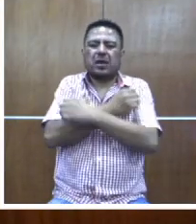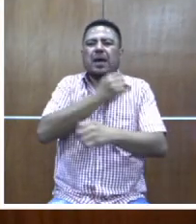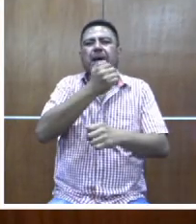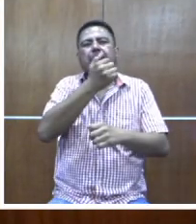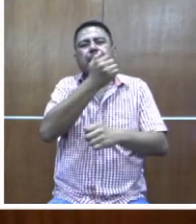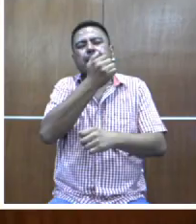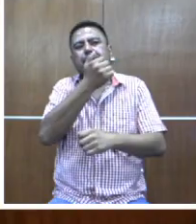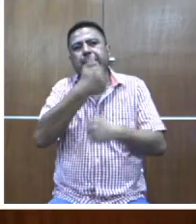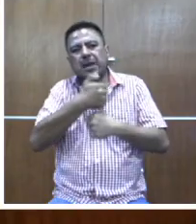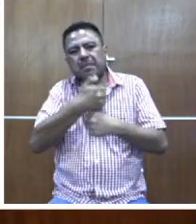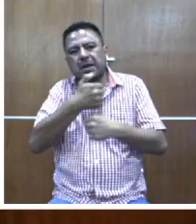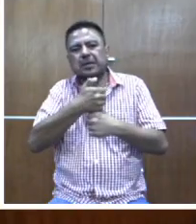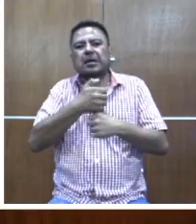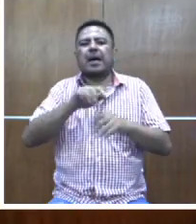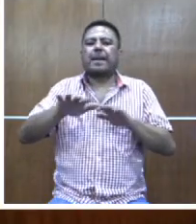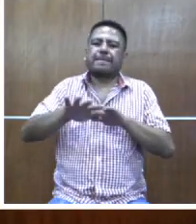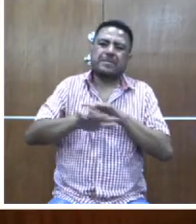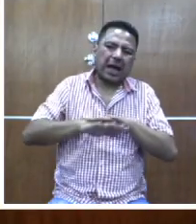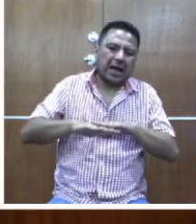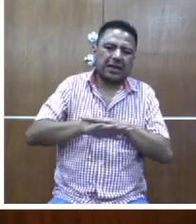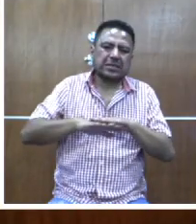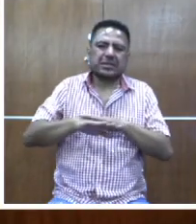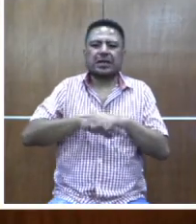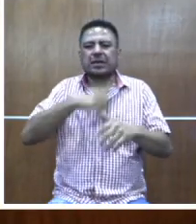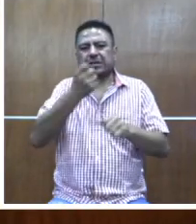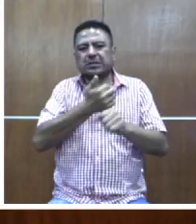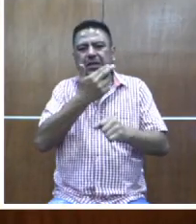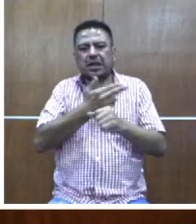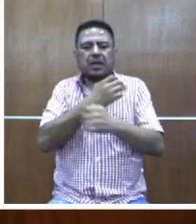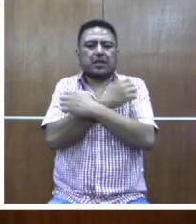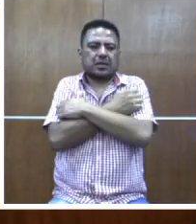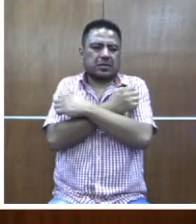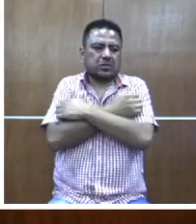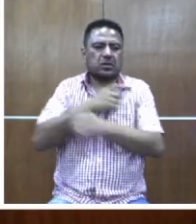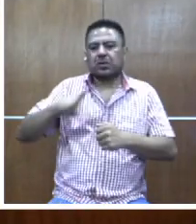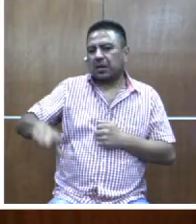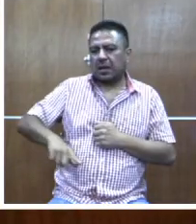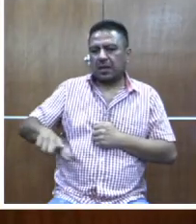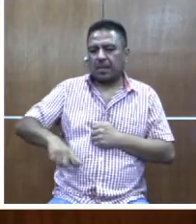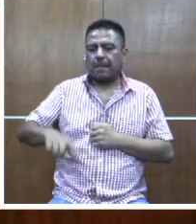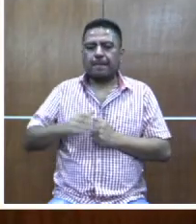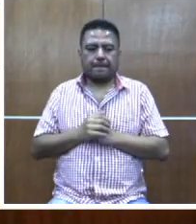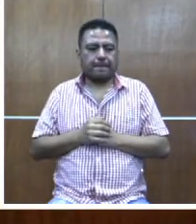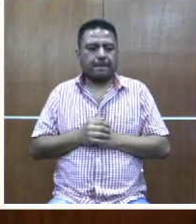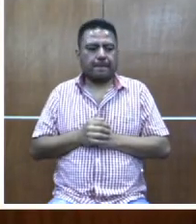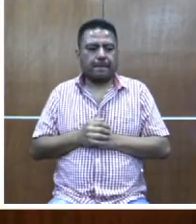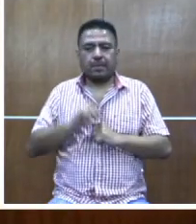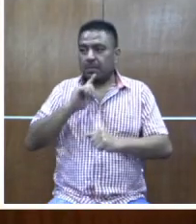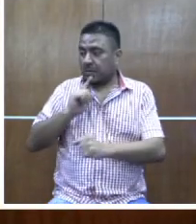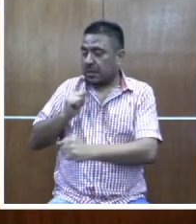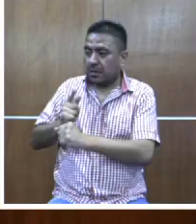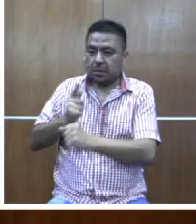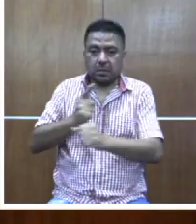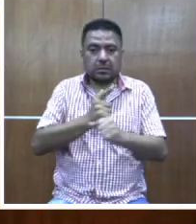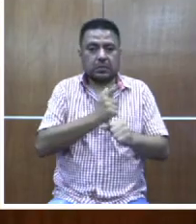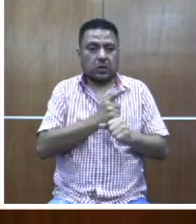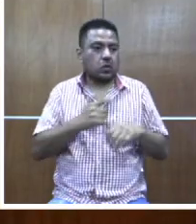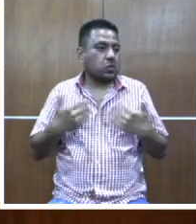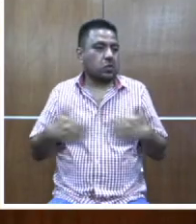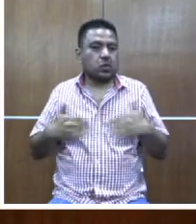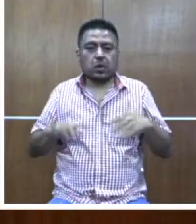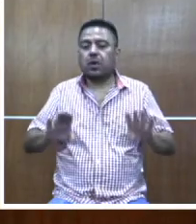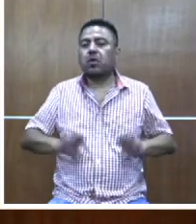preescolar, educación básica de la Secretaría de Educación Pública, se han identificado